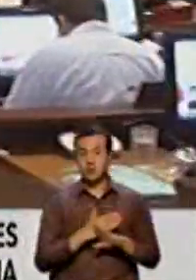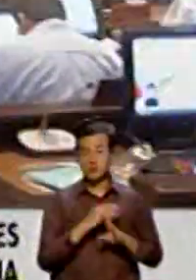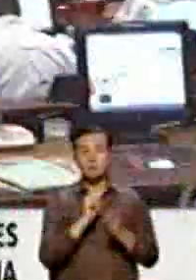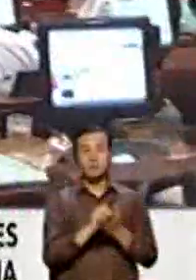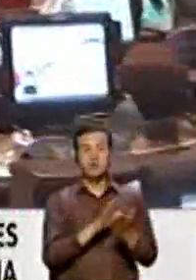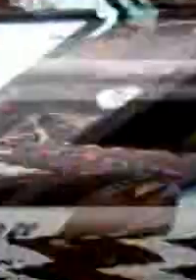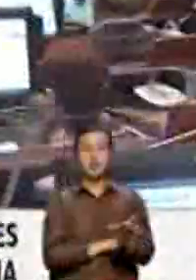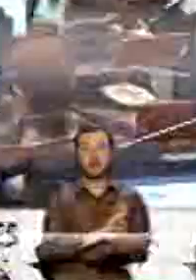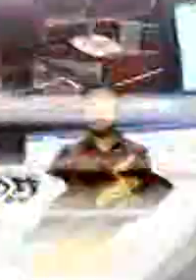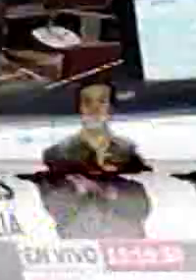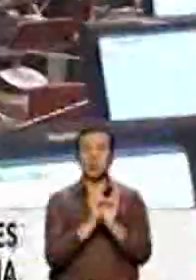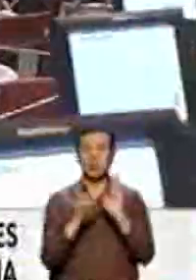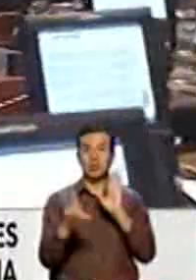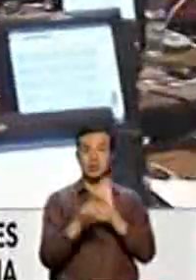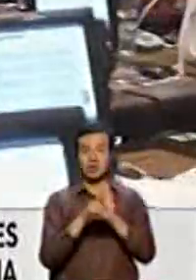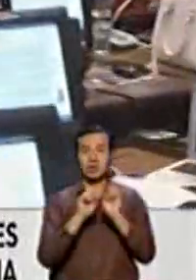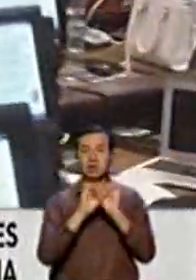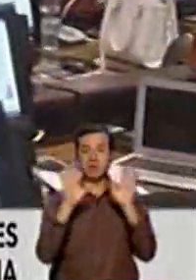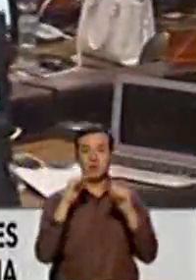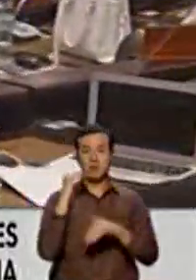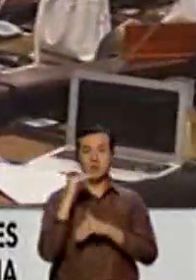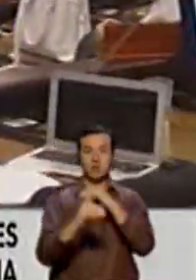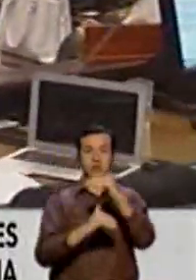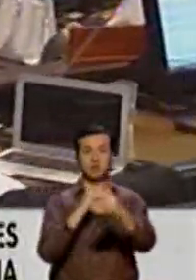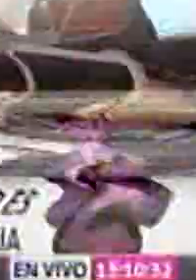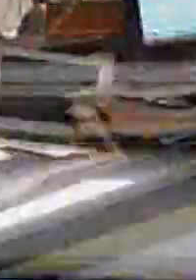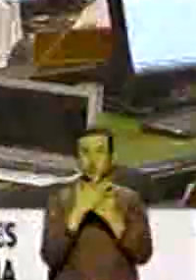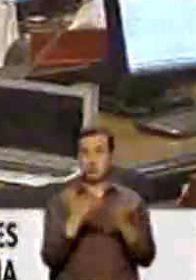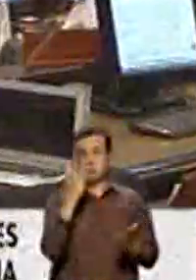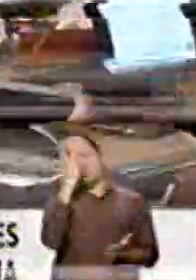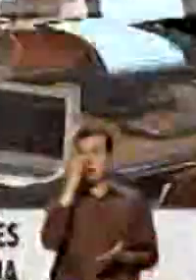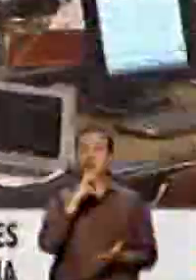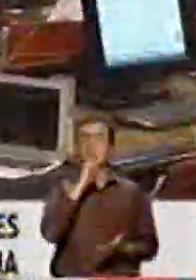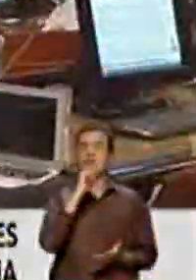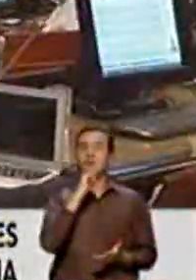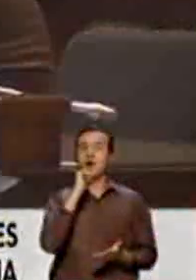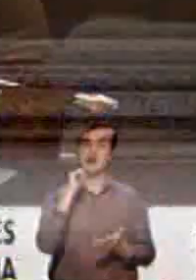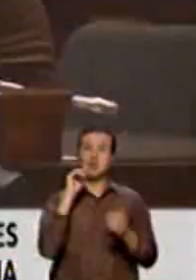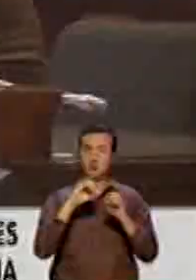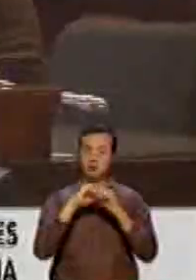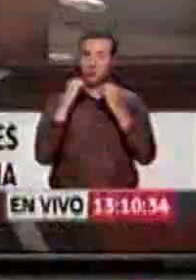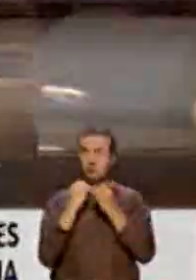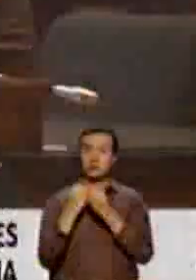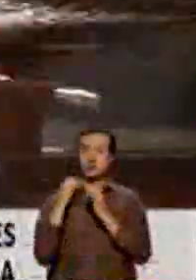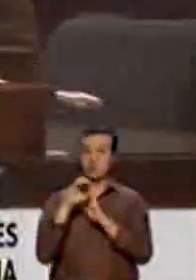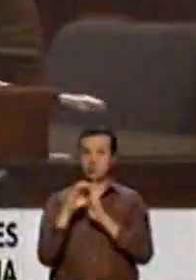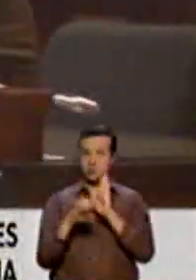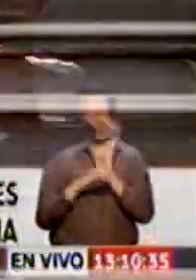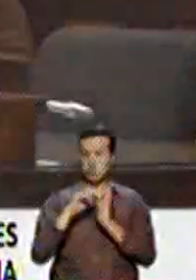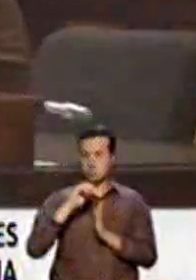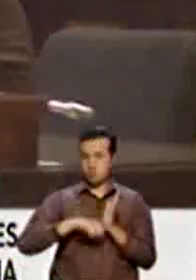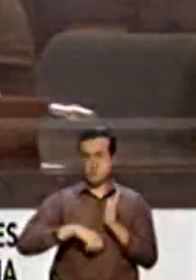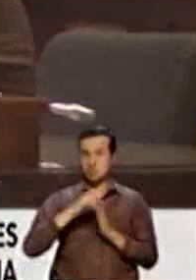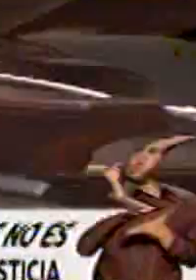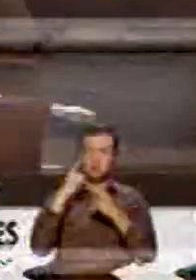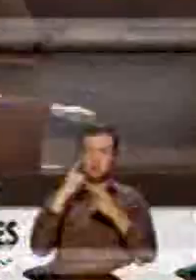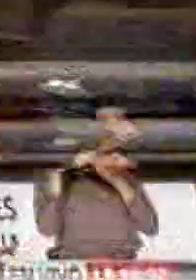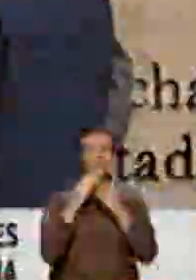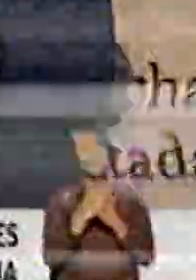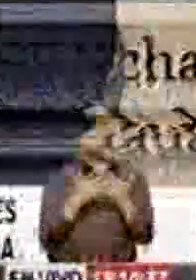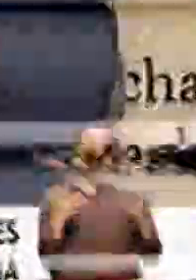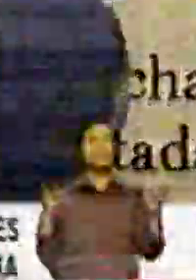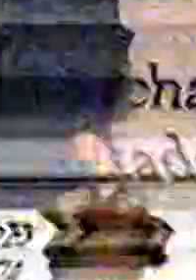proyecto de reformas al Código General de Procesos. Esto debido a la falta de un organismo constitucional que emita un pronunciamiento